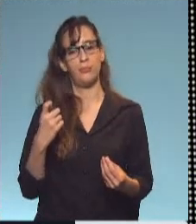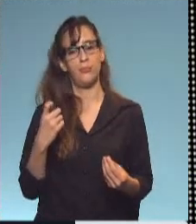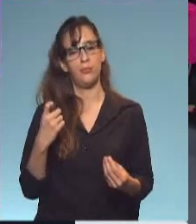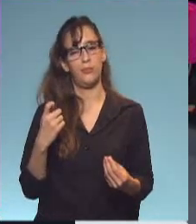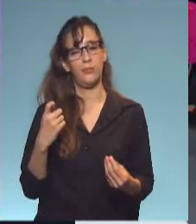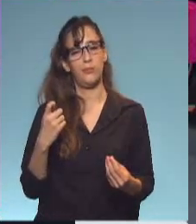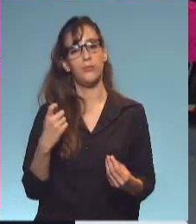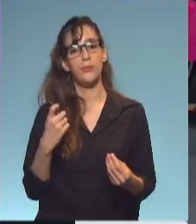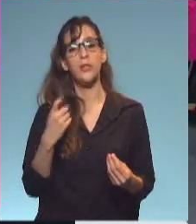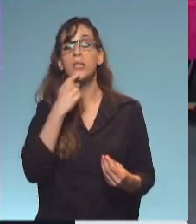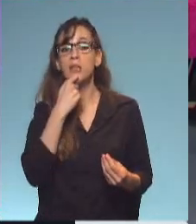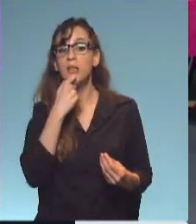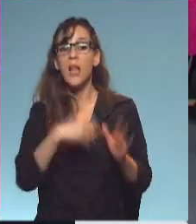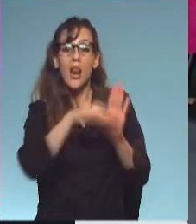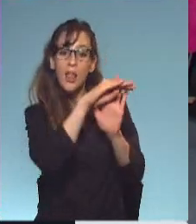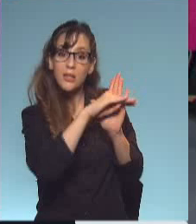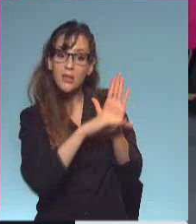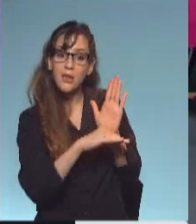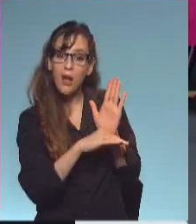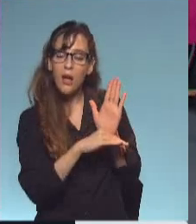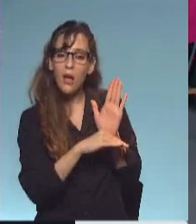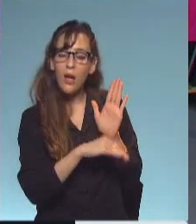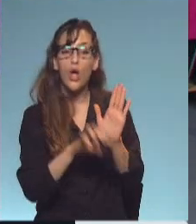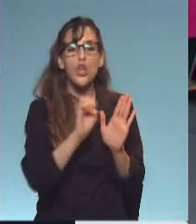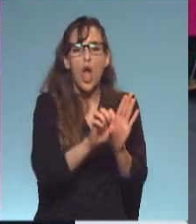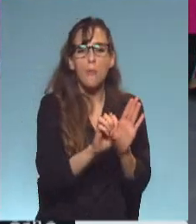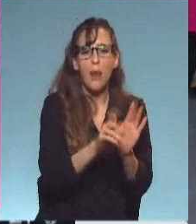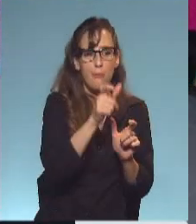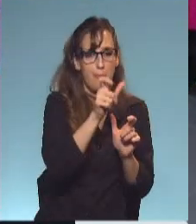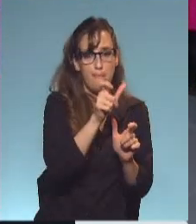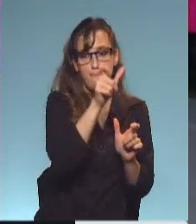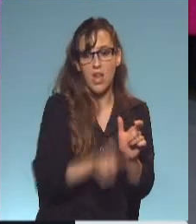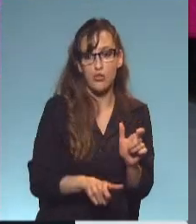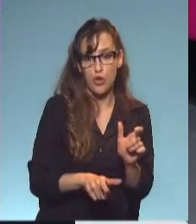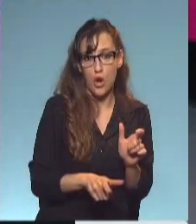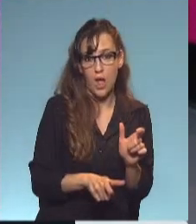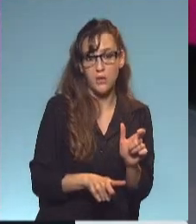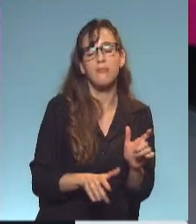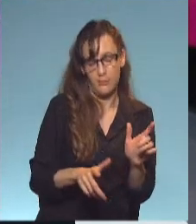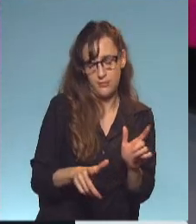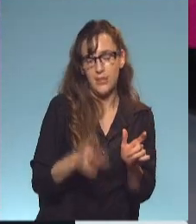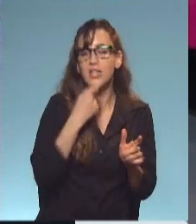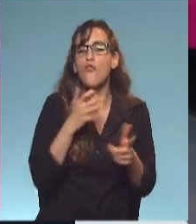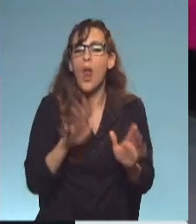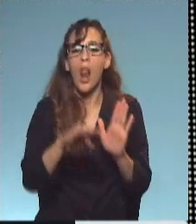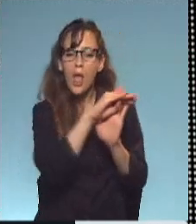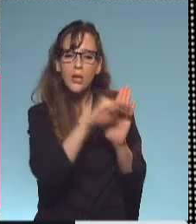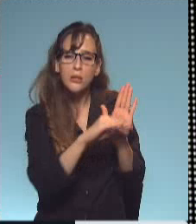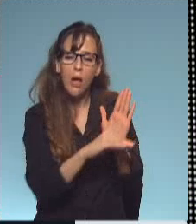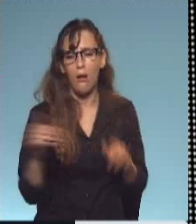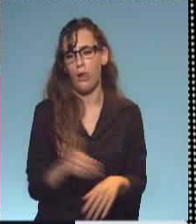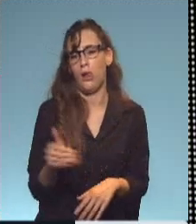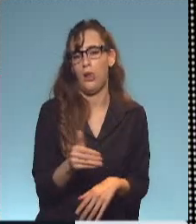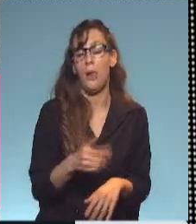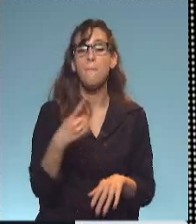lista para memorizar el nombre de las personas que iban a ir y cómo se iban a sentar, hubiera tardado un montón. Pero que él, al